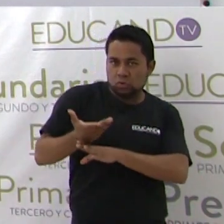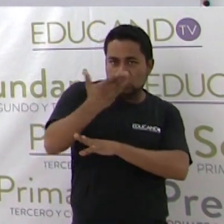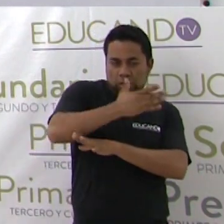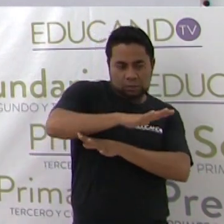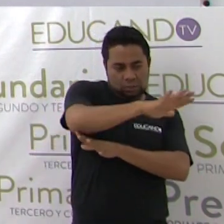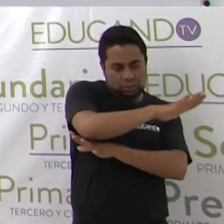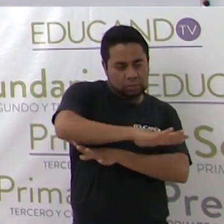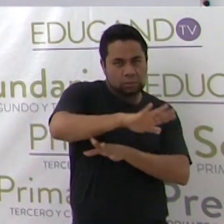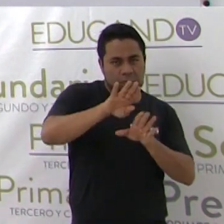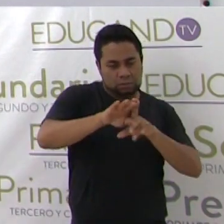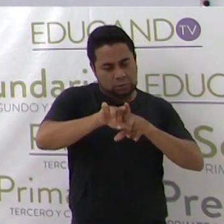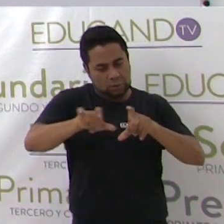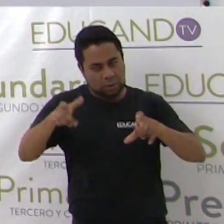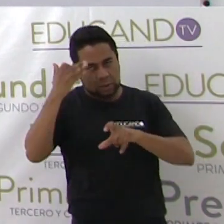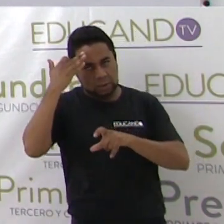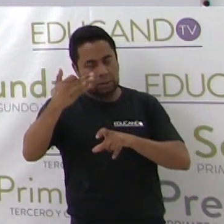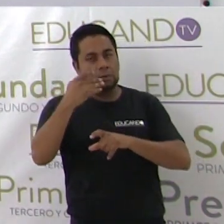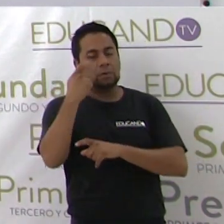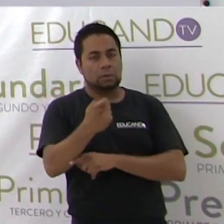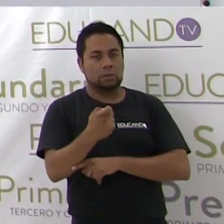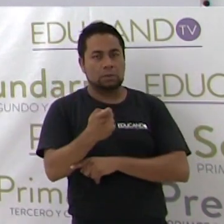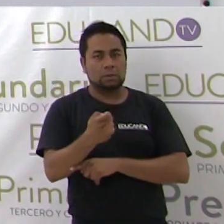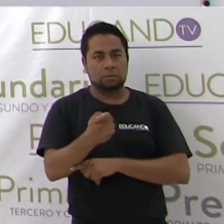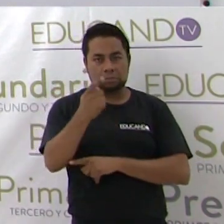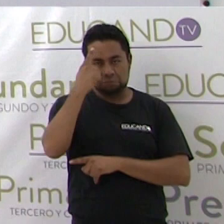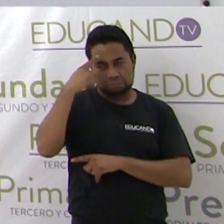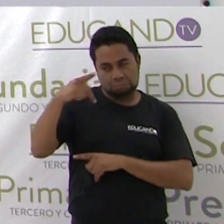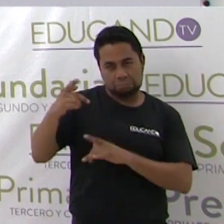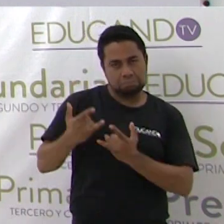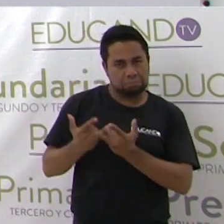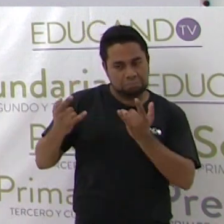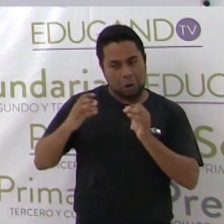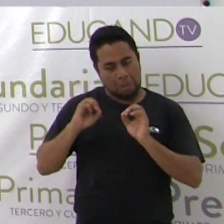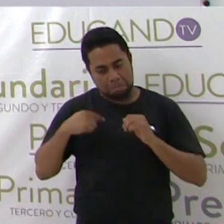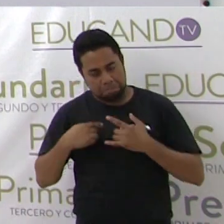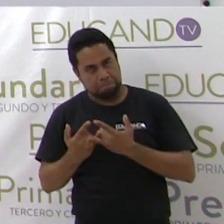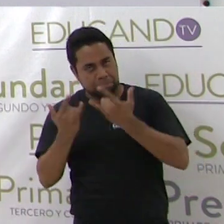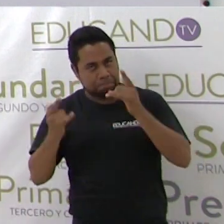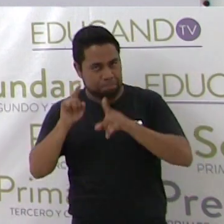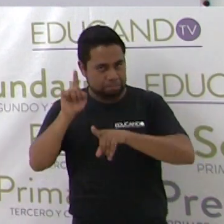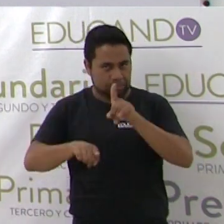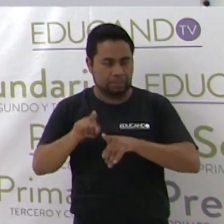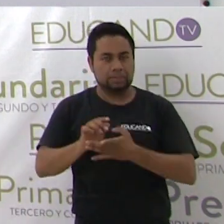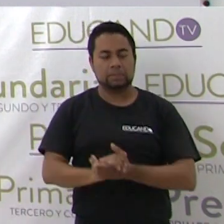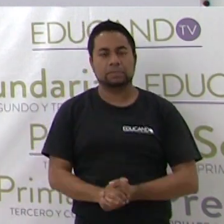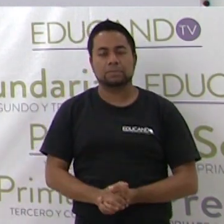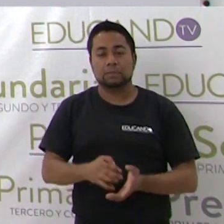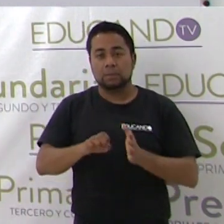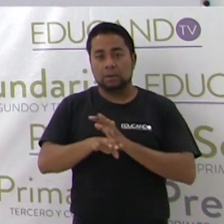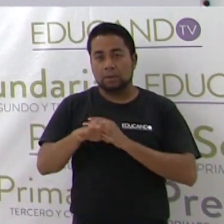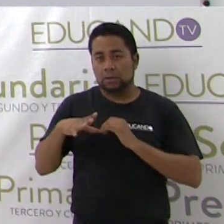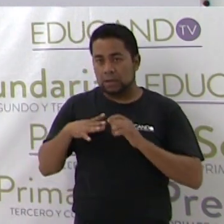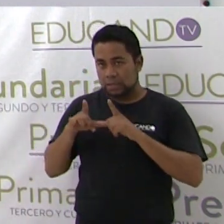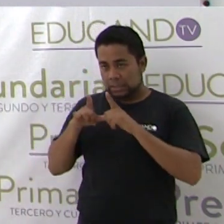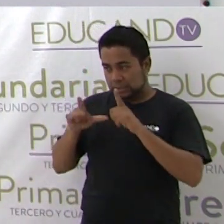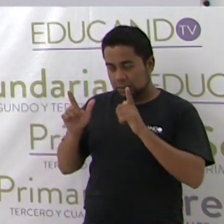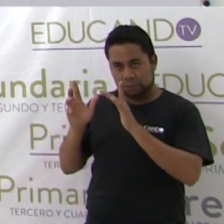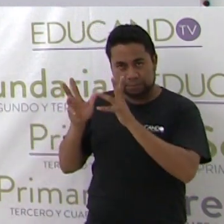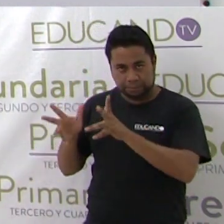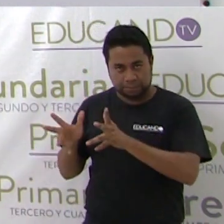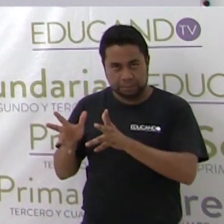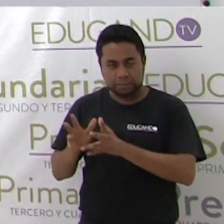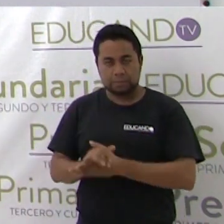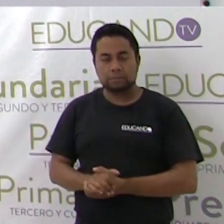de nuestra línea del tiempo, o sea, tiempo histórico. Ahora, ya tenemos esta parte,